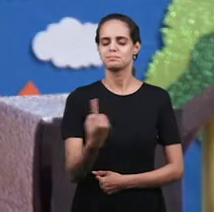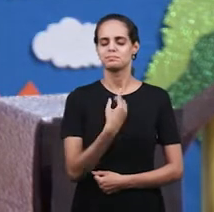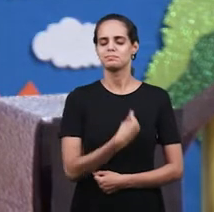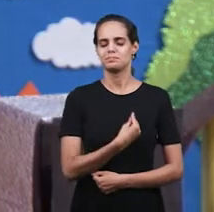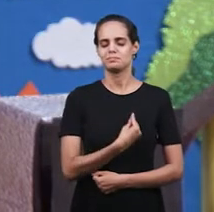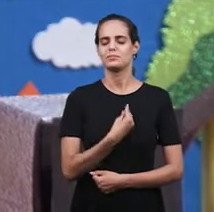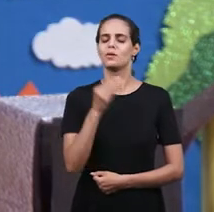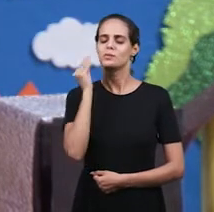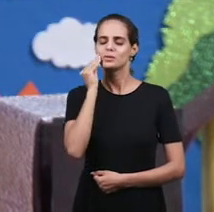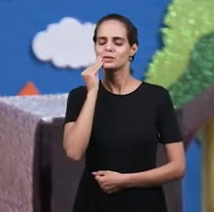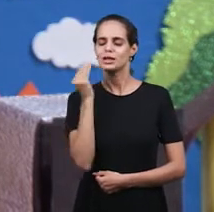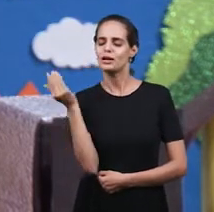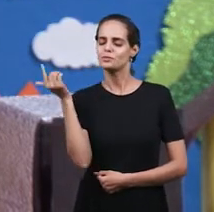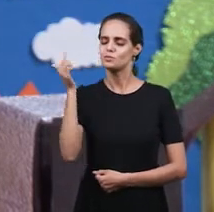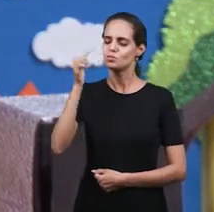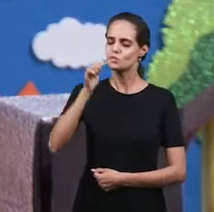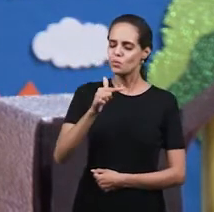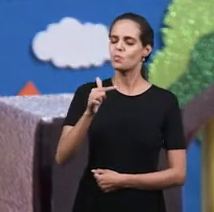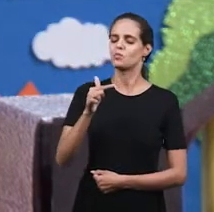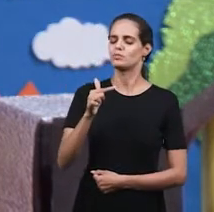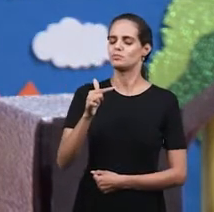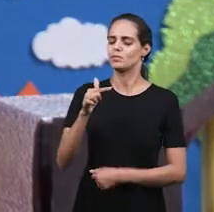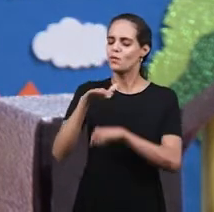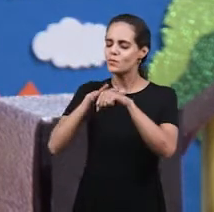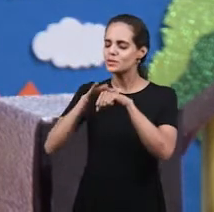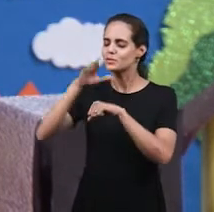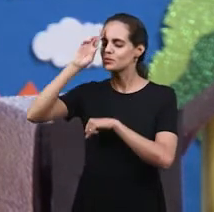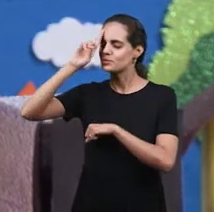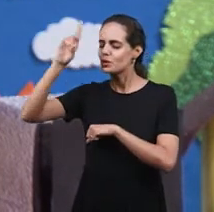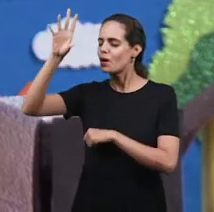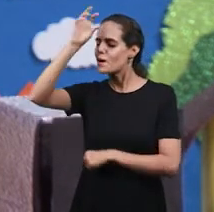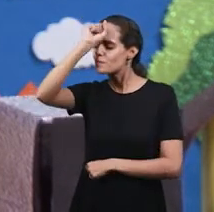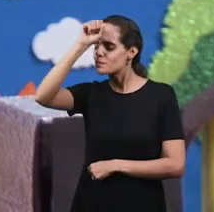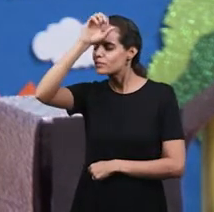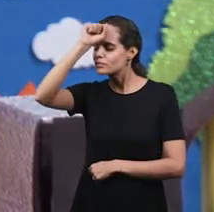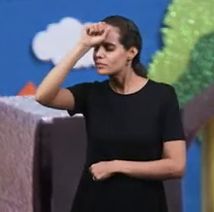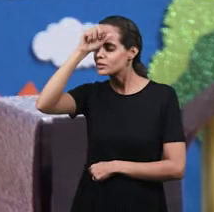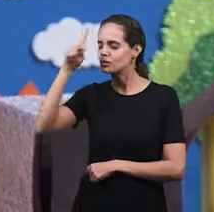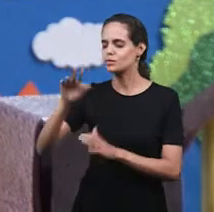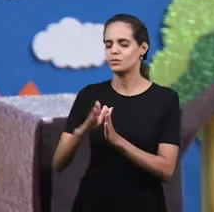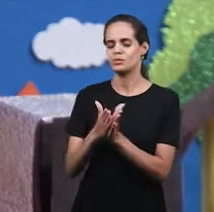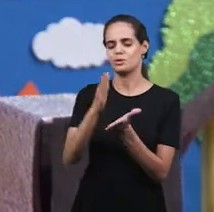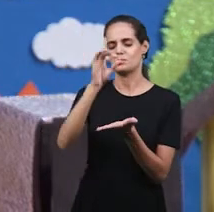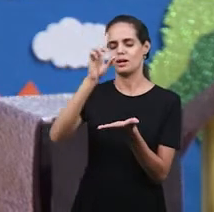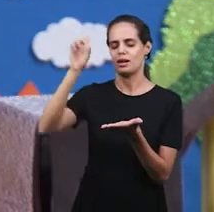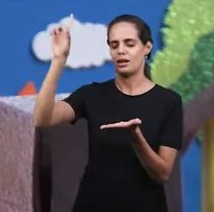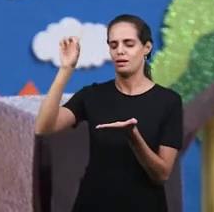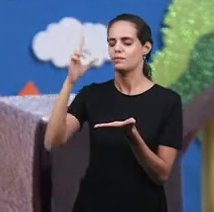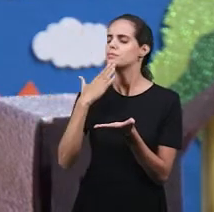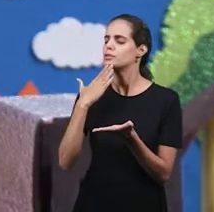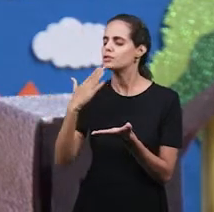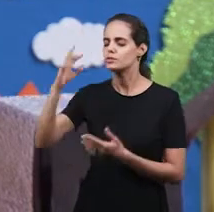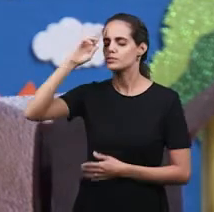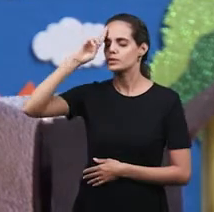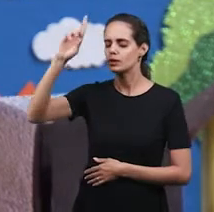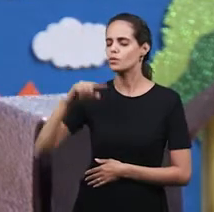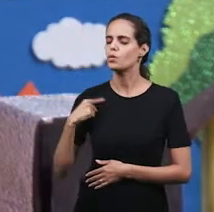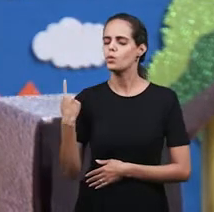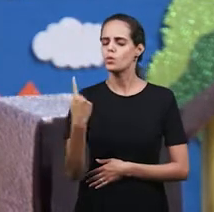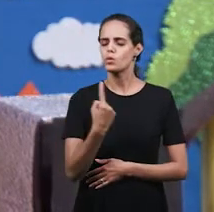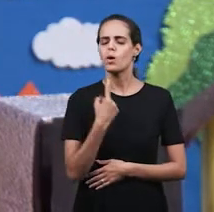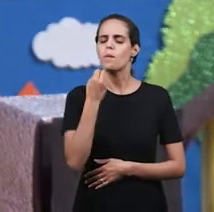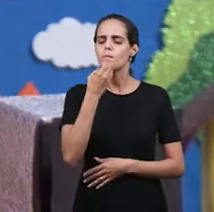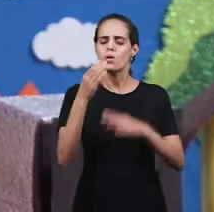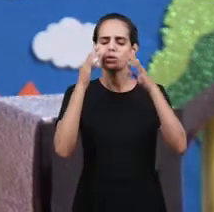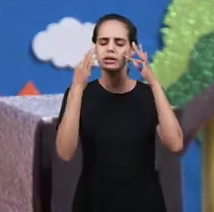por la oportunidad de estar aquí hablando con el Señor, aprendiendo de tu palabra. Señor, te pedimos para que nosotros